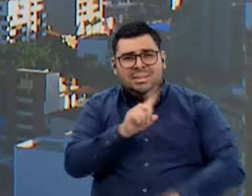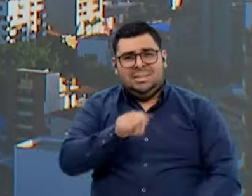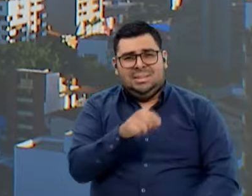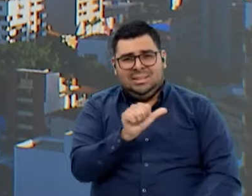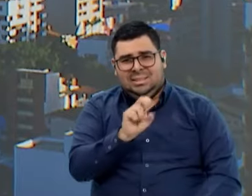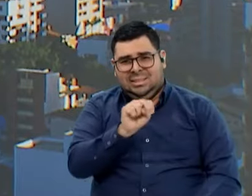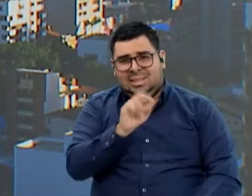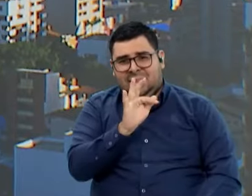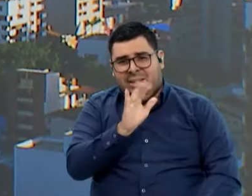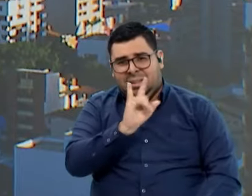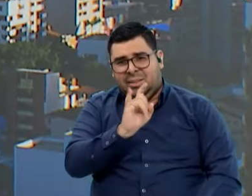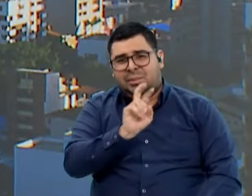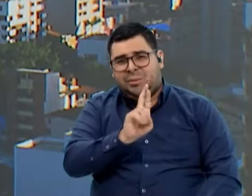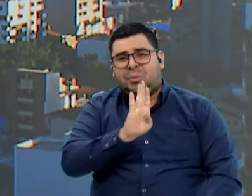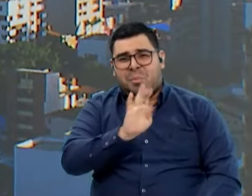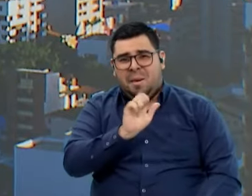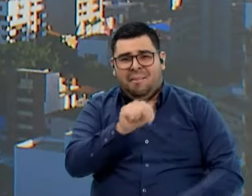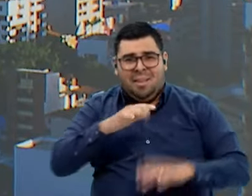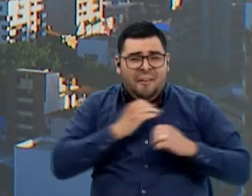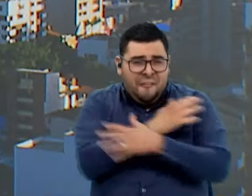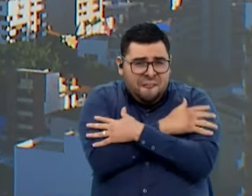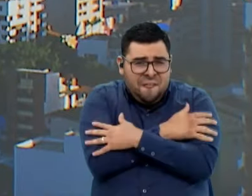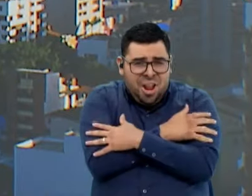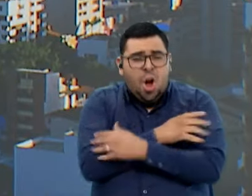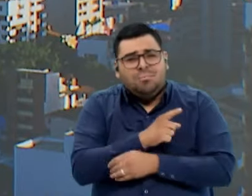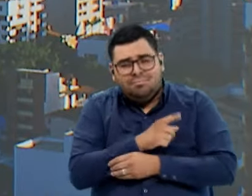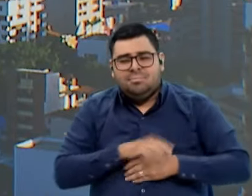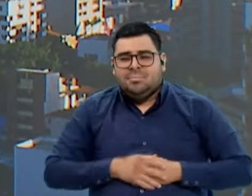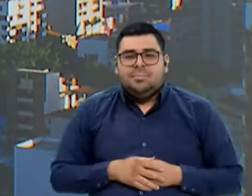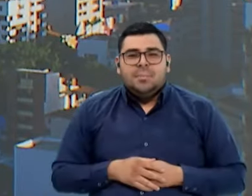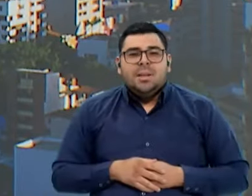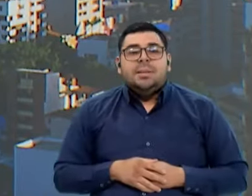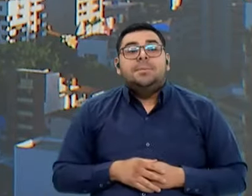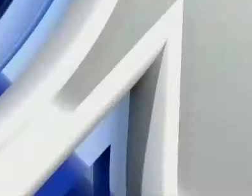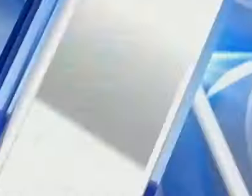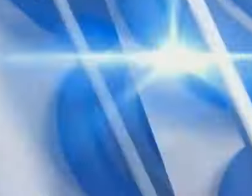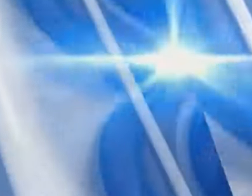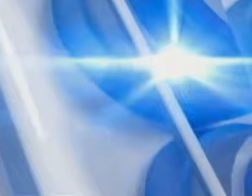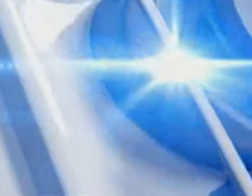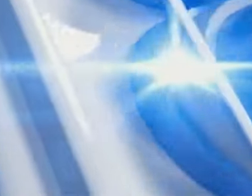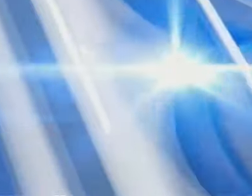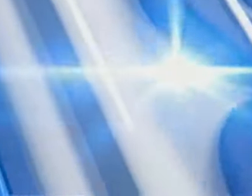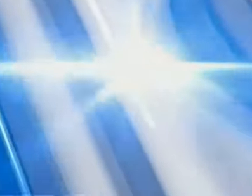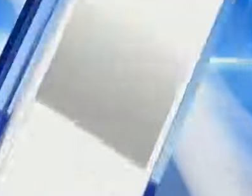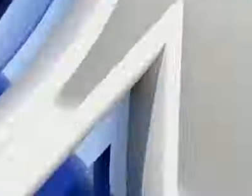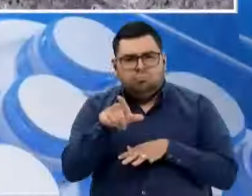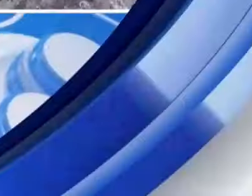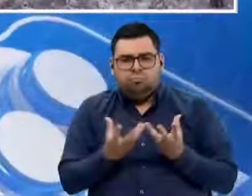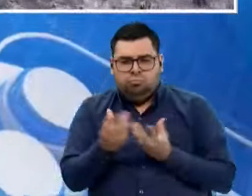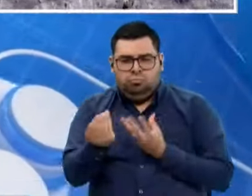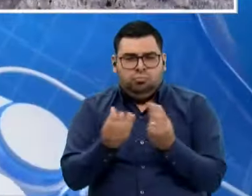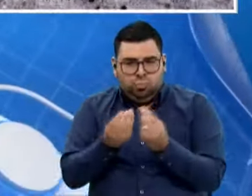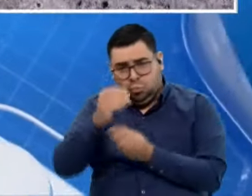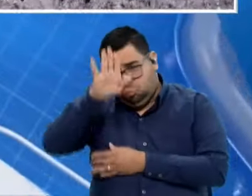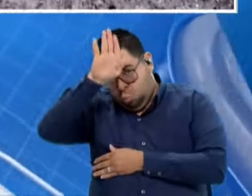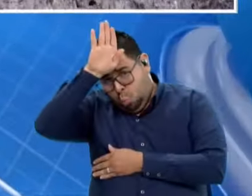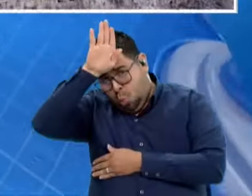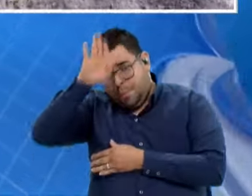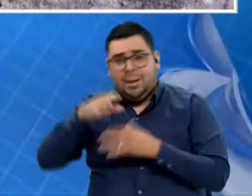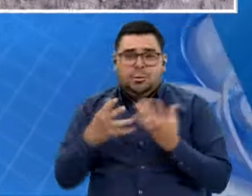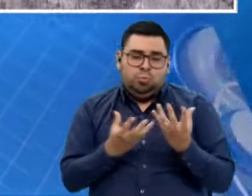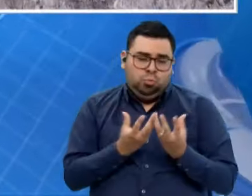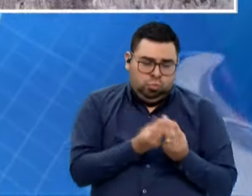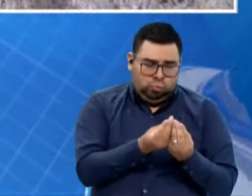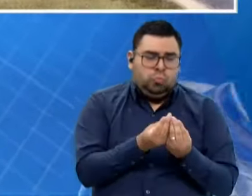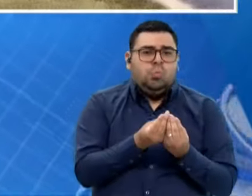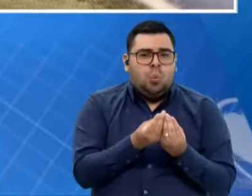de Desastres, el Cuerpo de Bomberos de Bucaramanga, de Tona, de Betas, un cuerpo de brigadistas del Acueducto